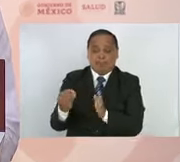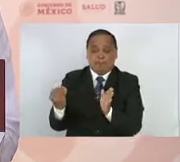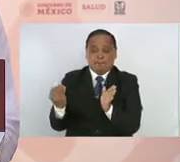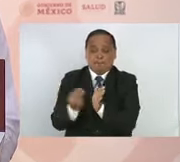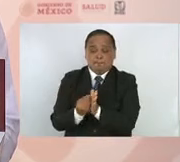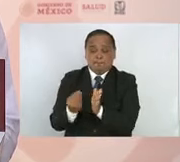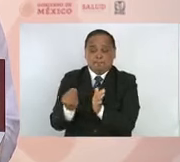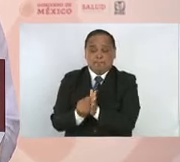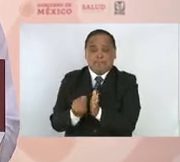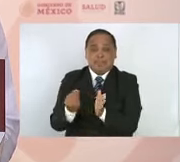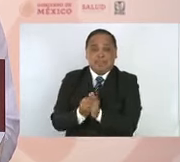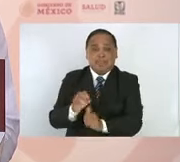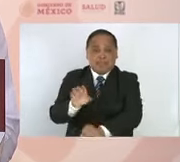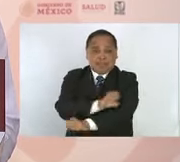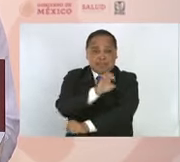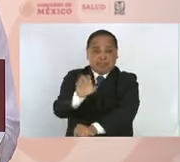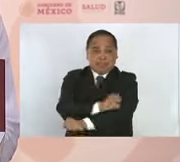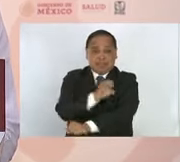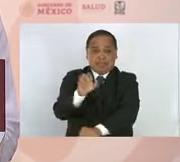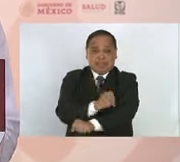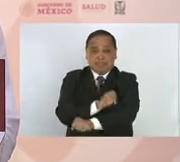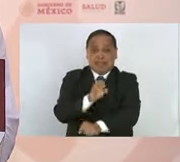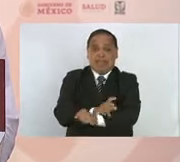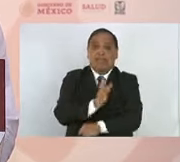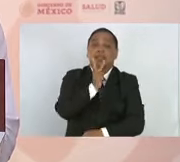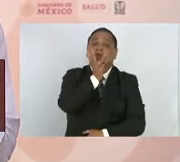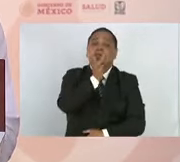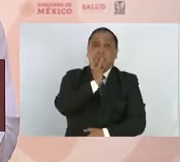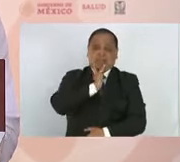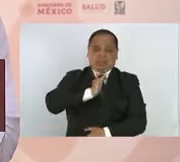industria eléctrica, del petróleo.